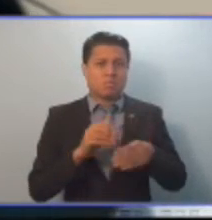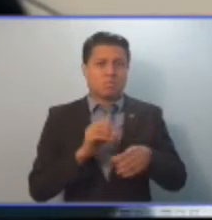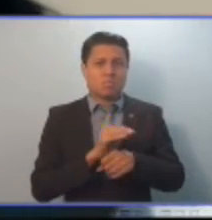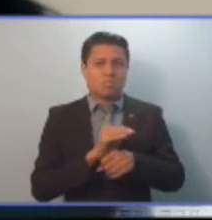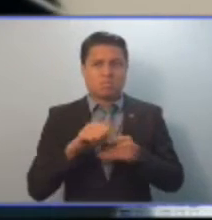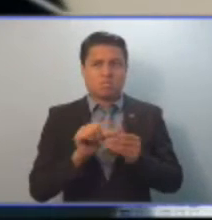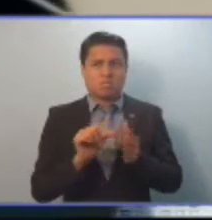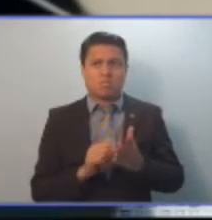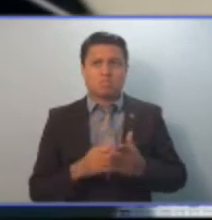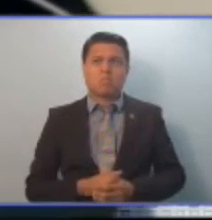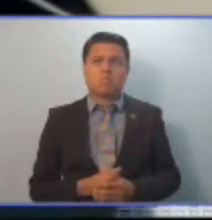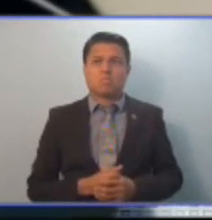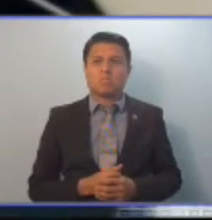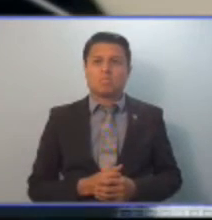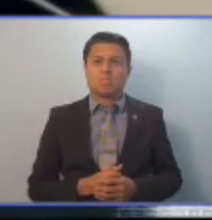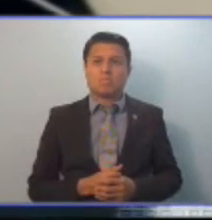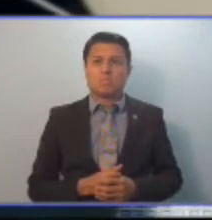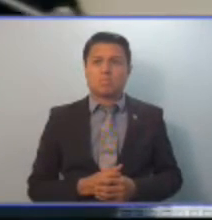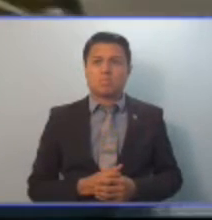estuvo.